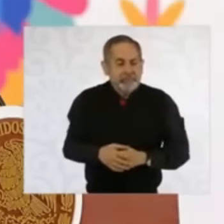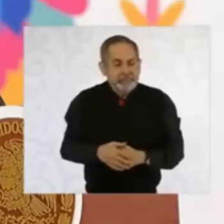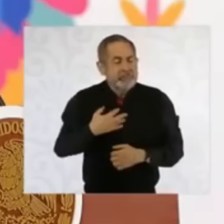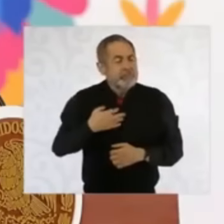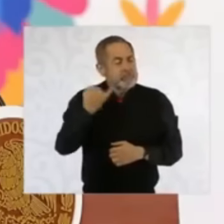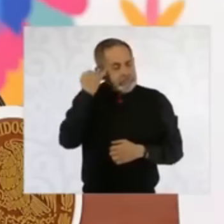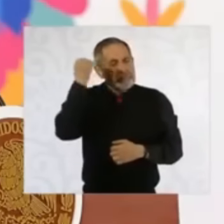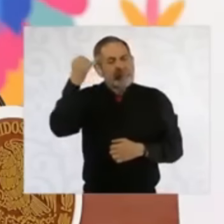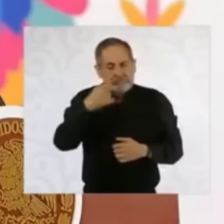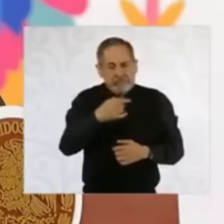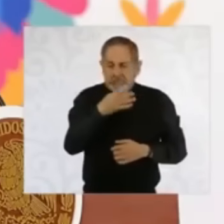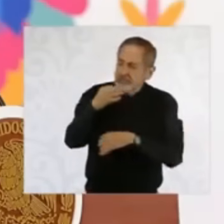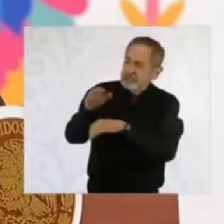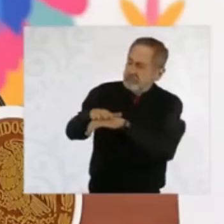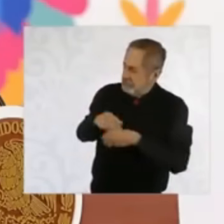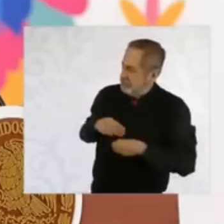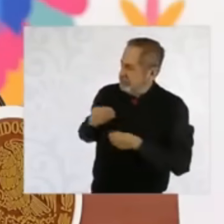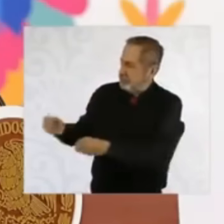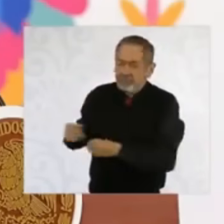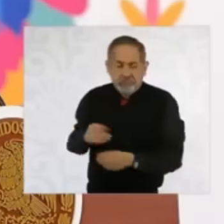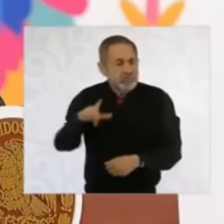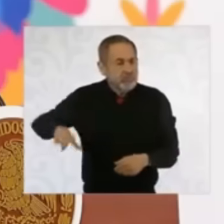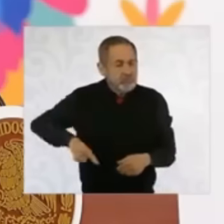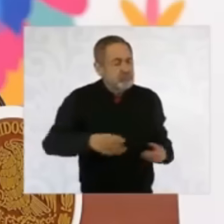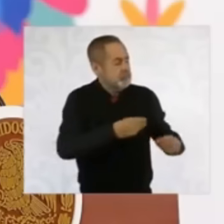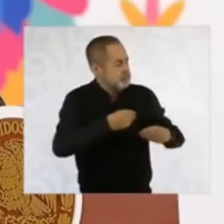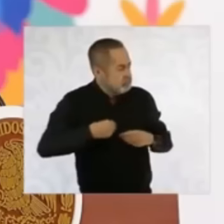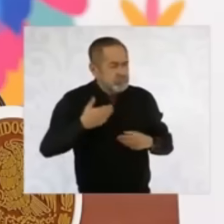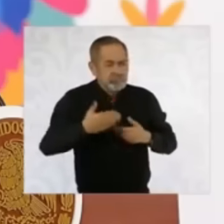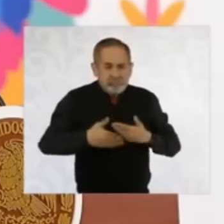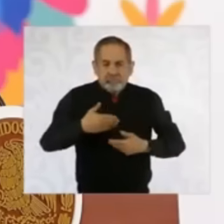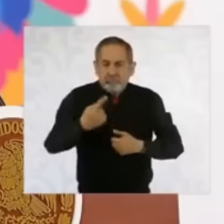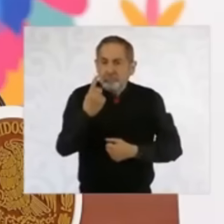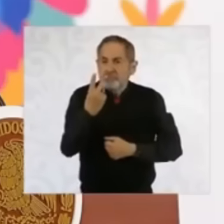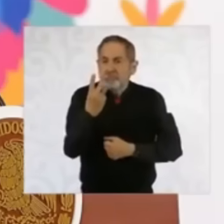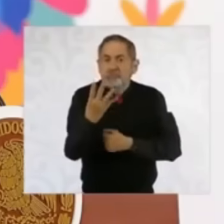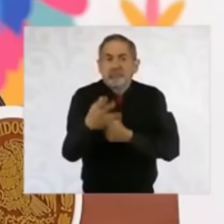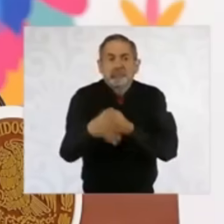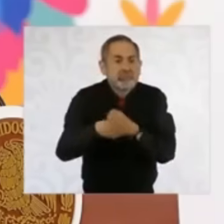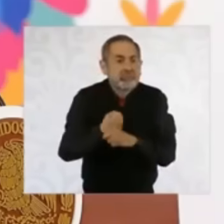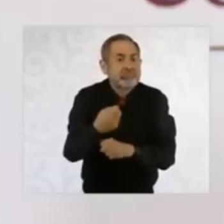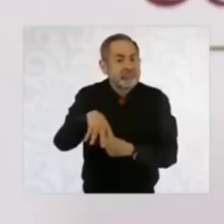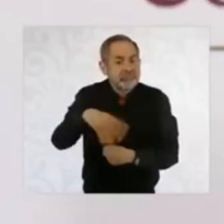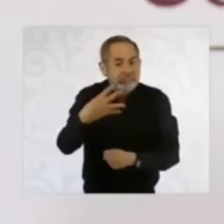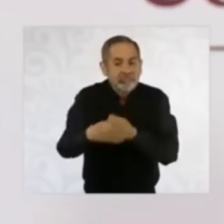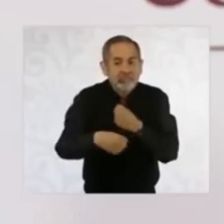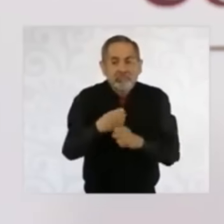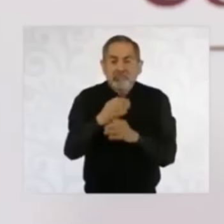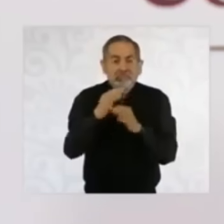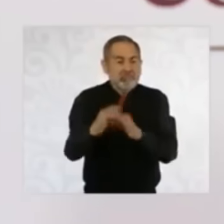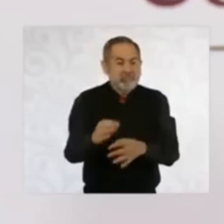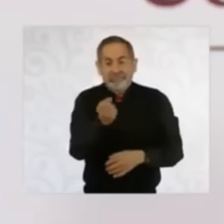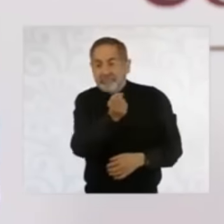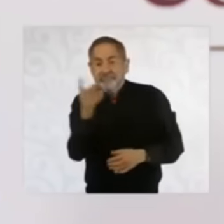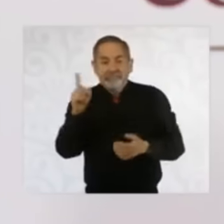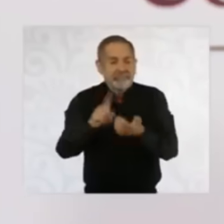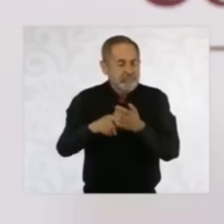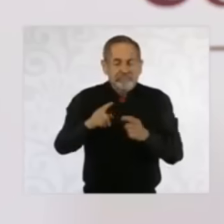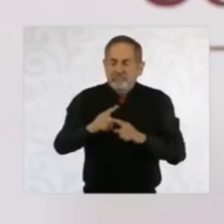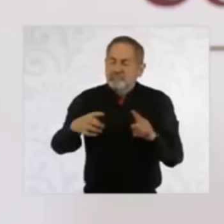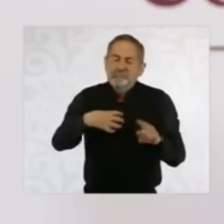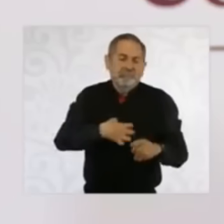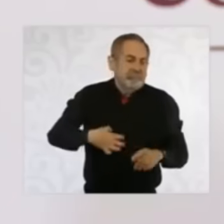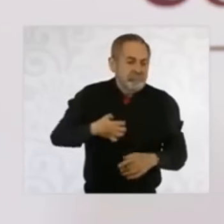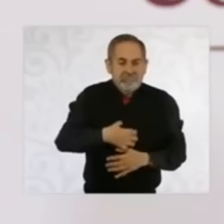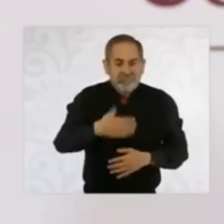compras es muy importante no gastar más de lo que podemos permitirnos planeen bien qué es lo que realmente necesitan o desean comprar y hagan